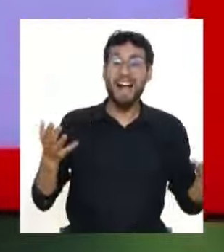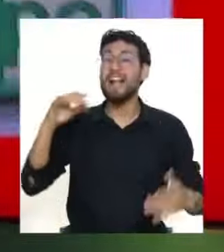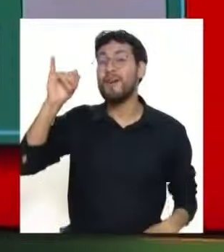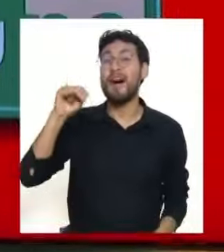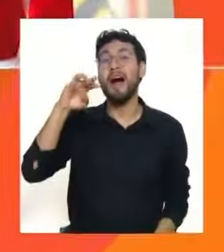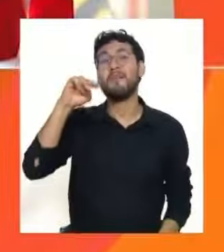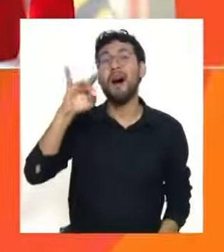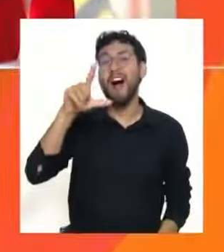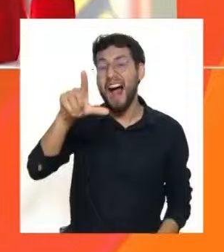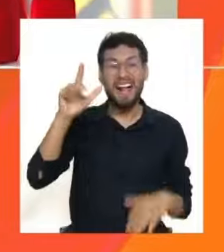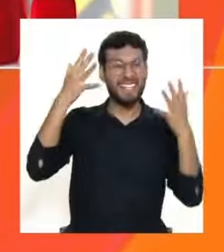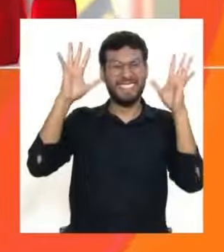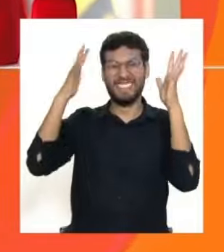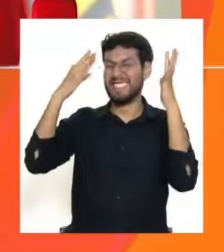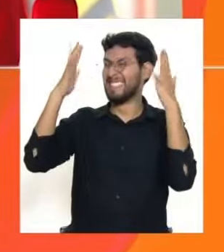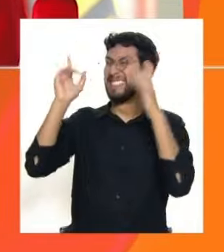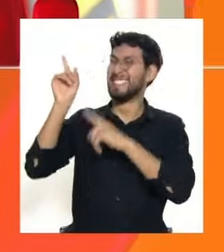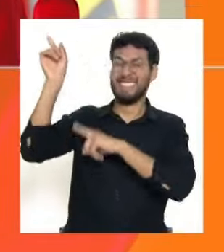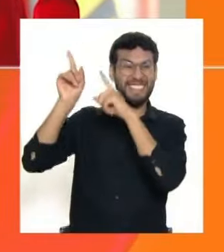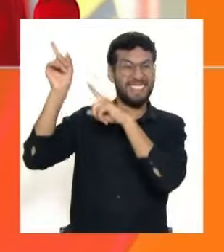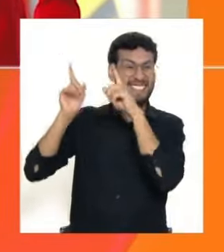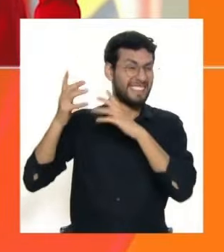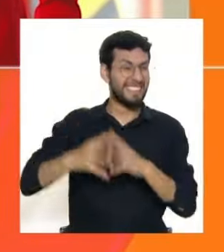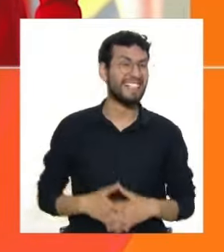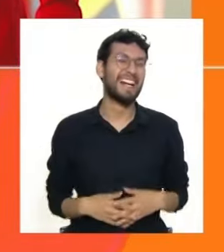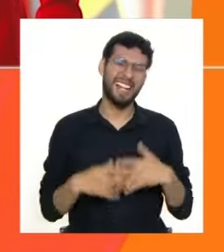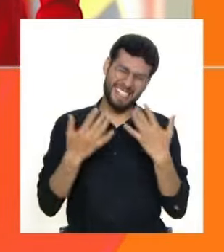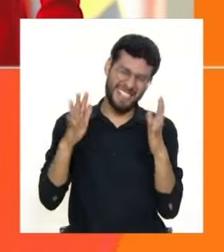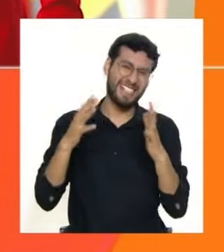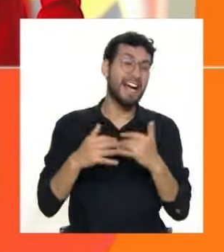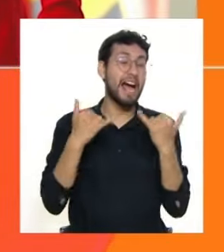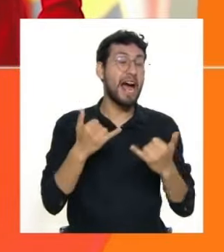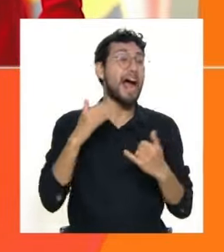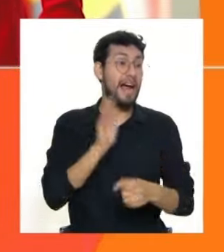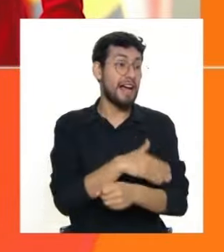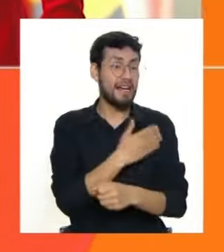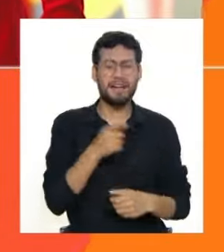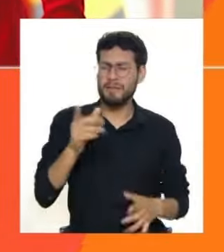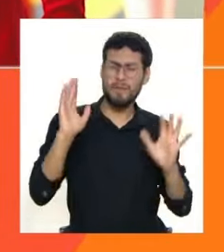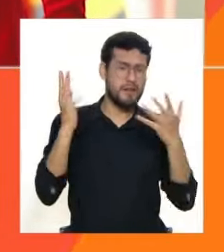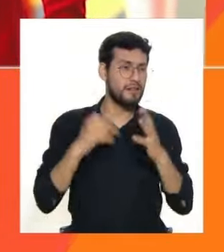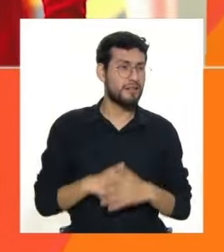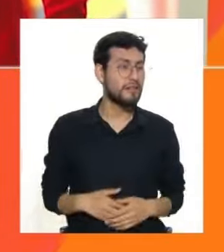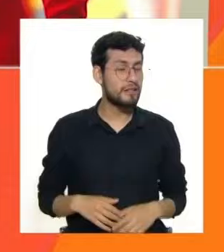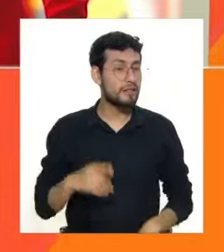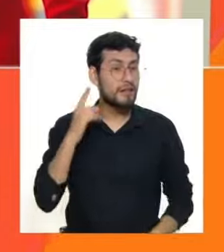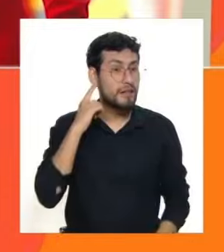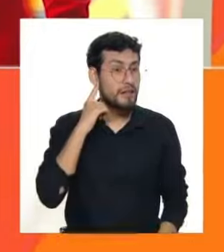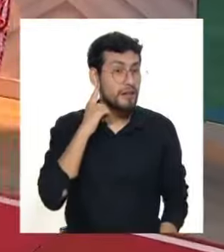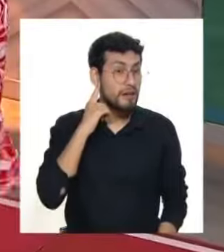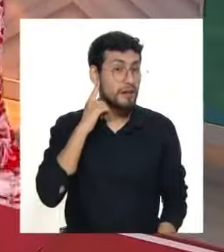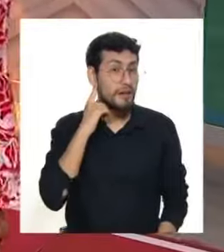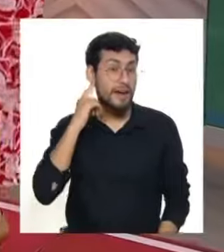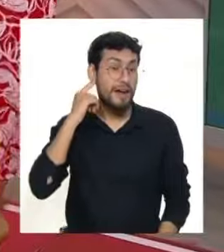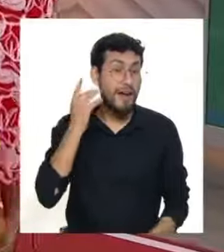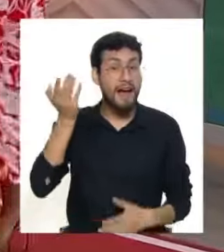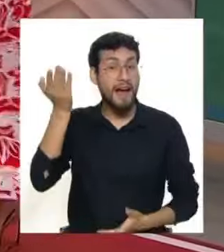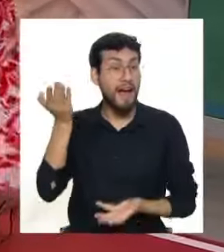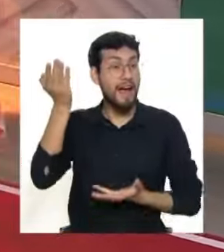Manuel! ¡La línea! ¡Eso! Vamos a cantar. Si me dejas... ¡Ahí está!